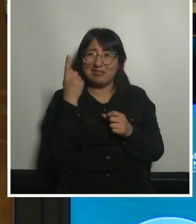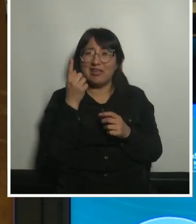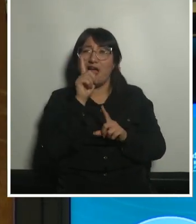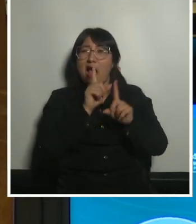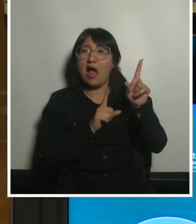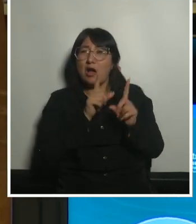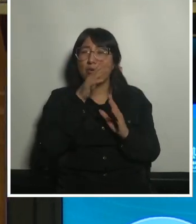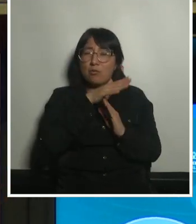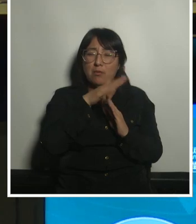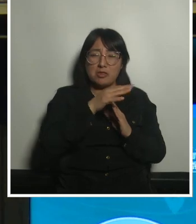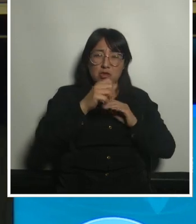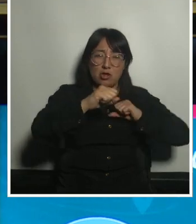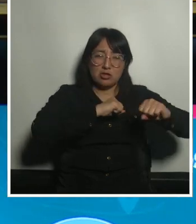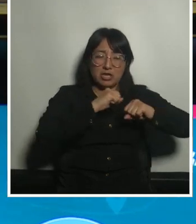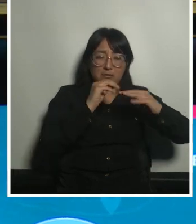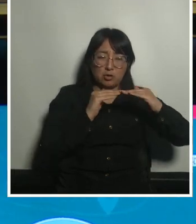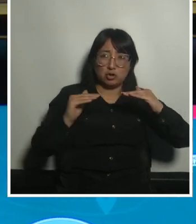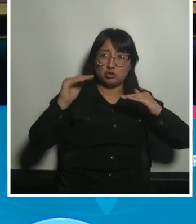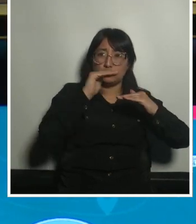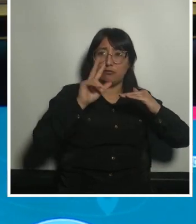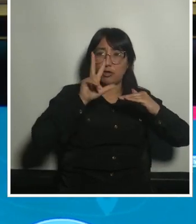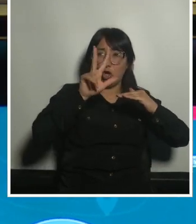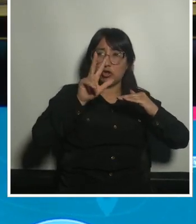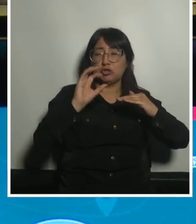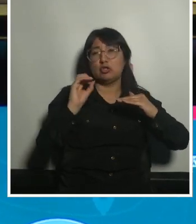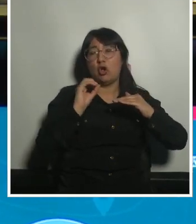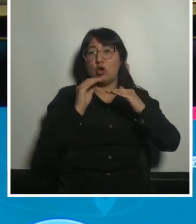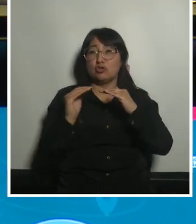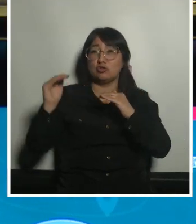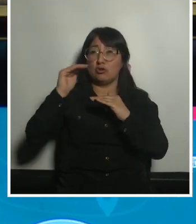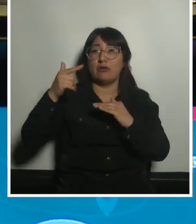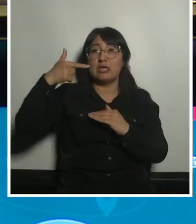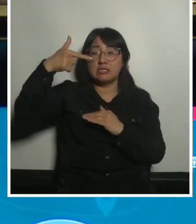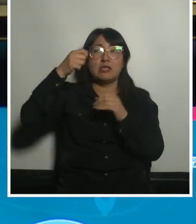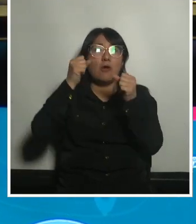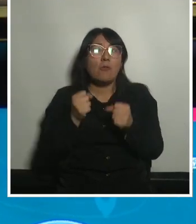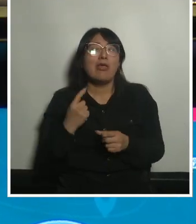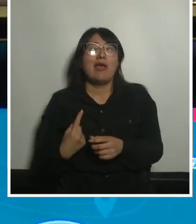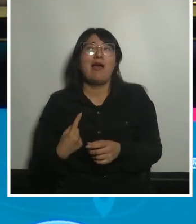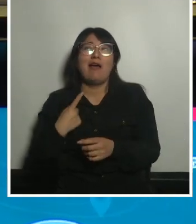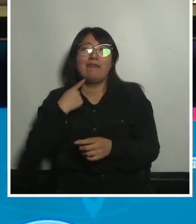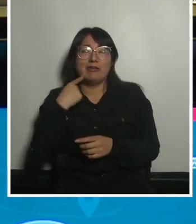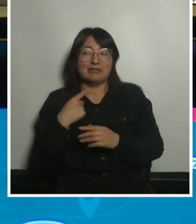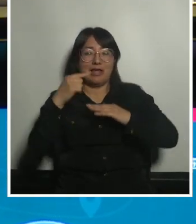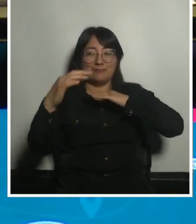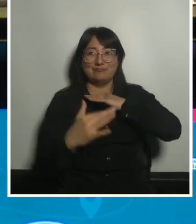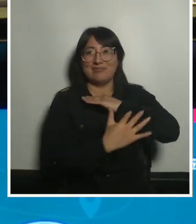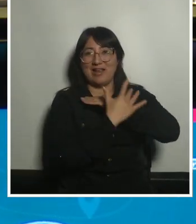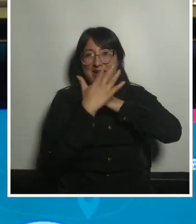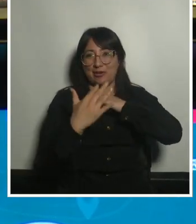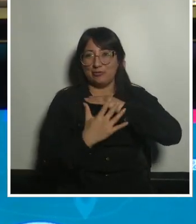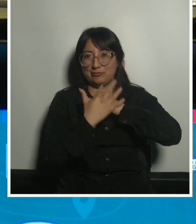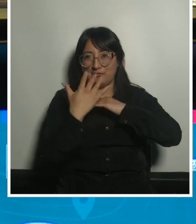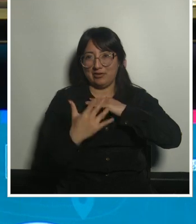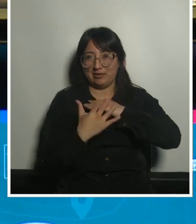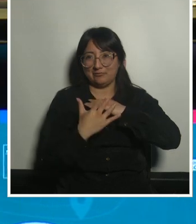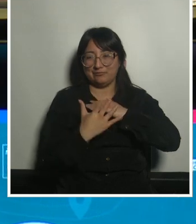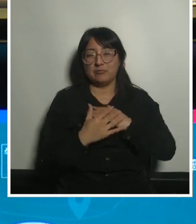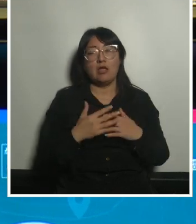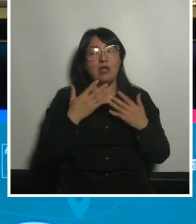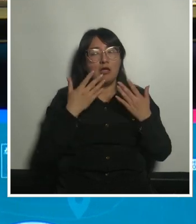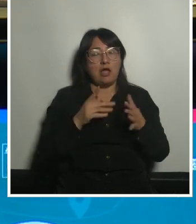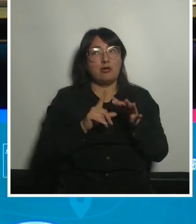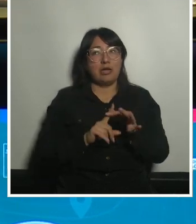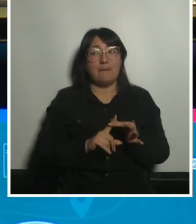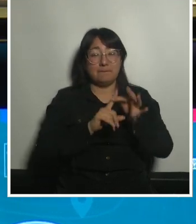momento terremotos sobre 8 o sobre 7 van a poder afectar entonces la zona costera. Quizá el principal